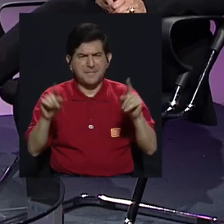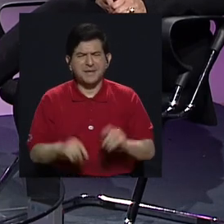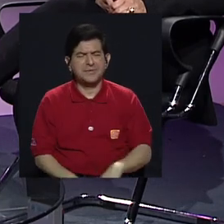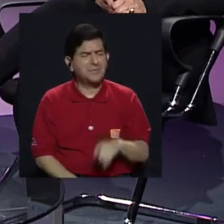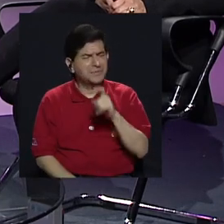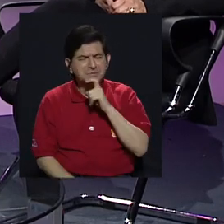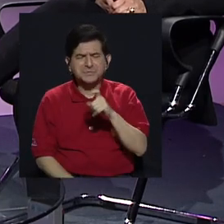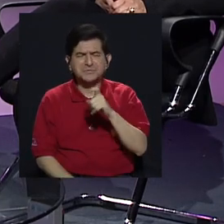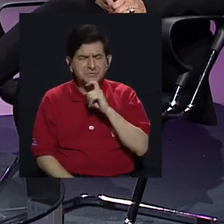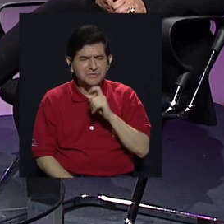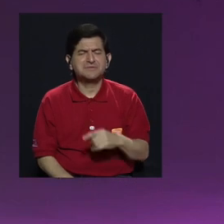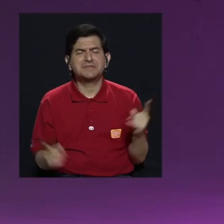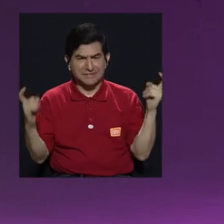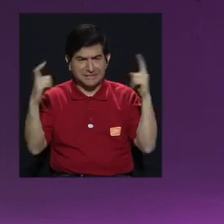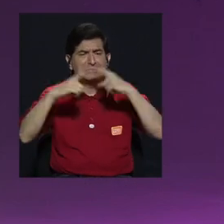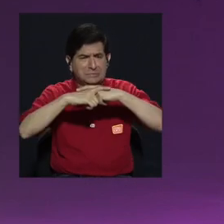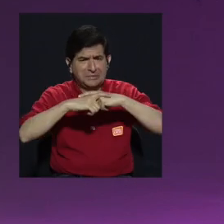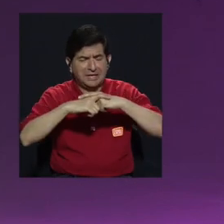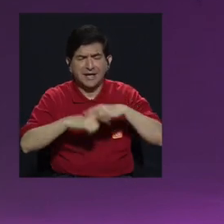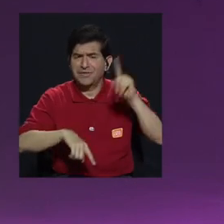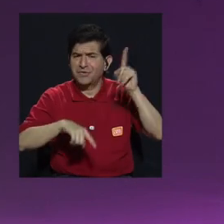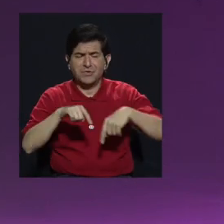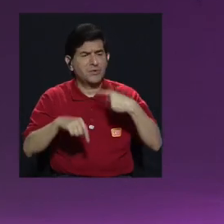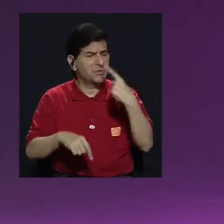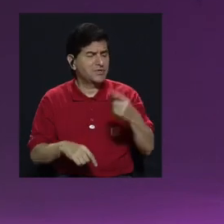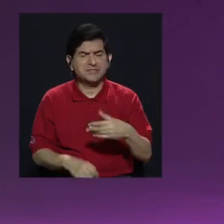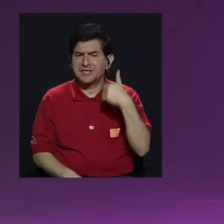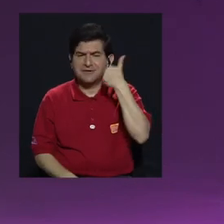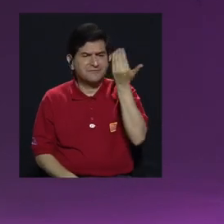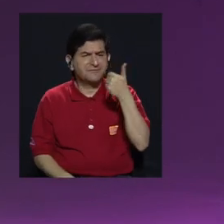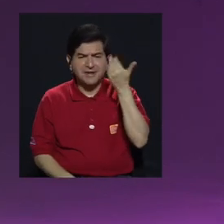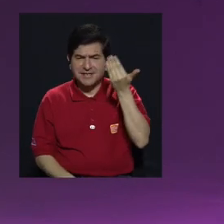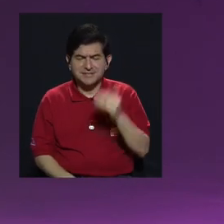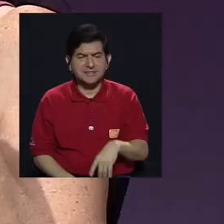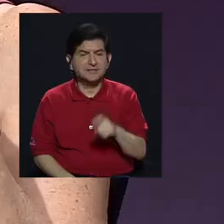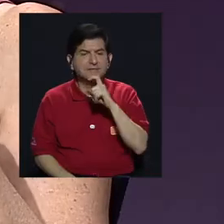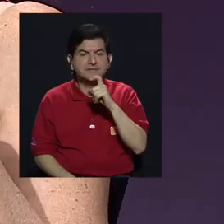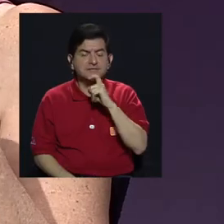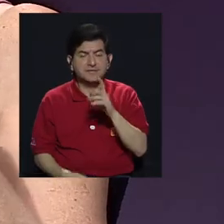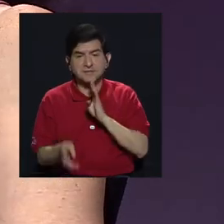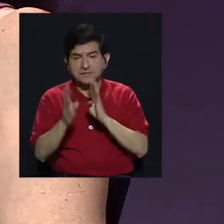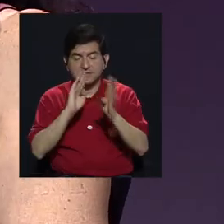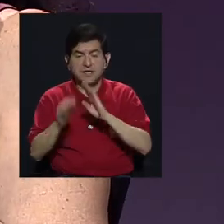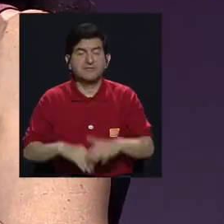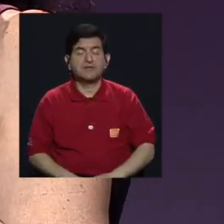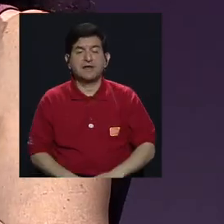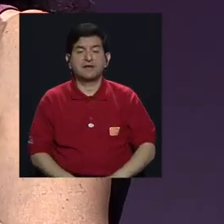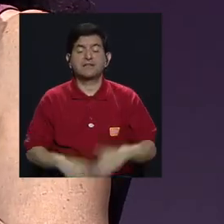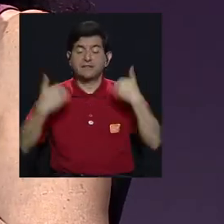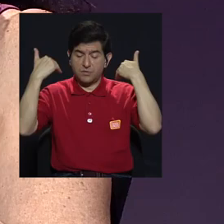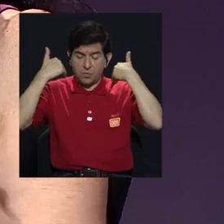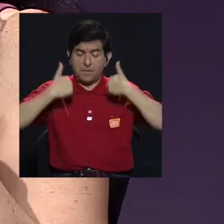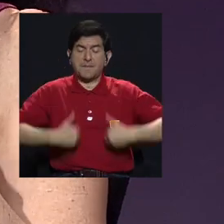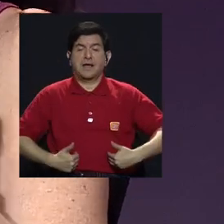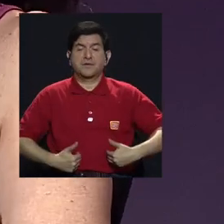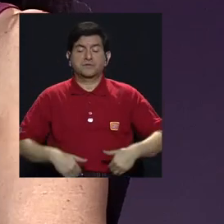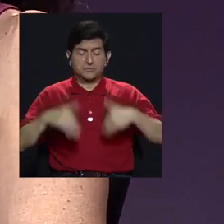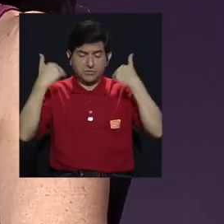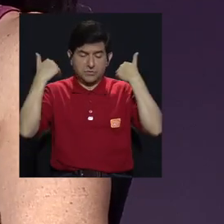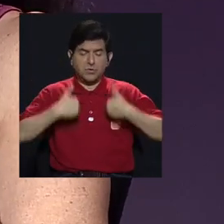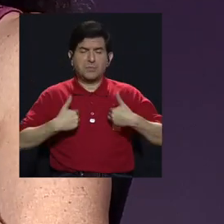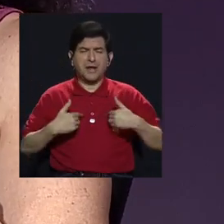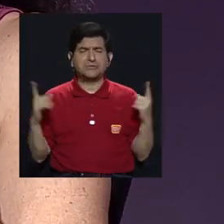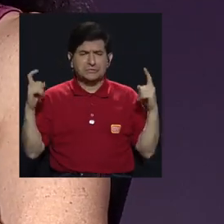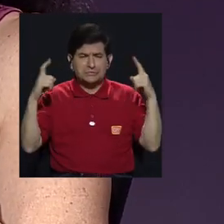es difícil, es complejo. Claro. ¿Sí? No podemos decir que es algo fácil, es difícil. Porque estamos hablando de humanos. Y los humanos